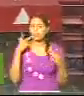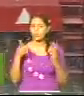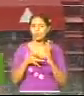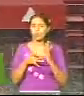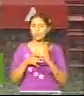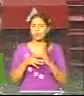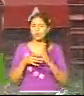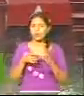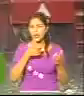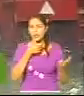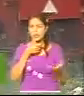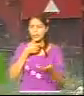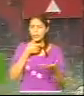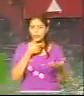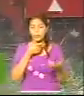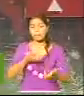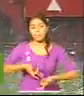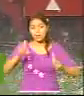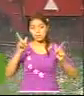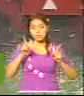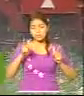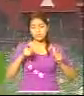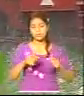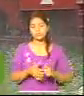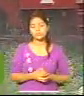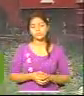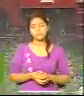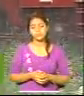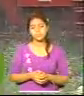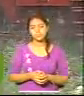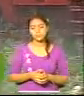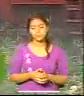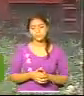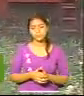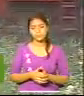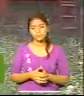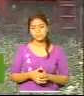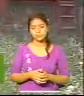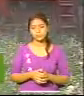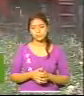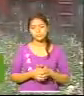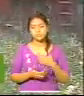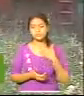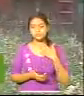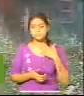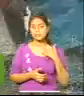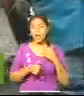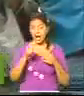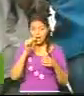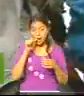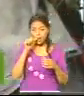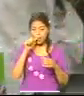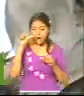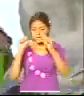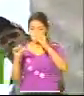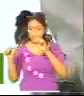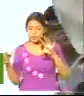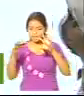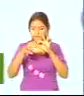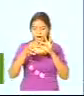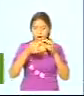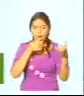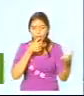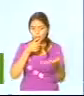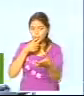técnicamente como fertirrigación, que nos permite introducir los químicos, los agroquímicos, los insumos biológicos a